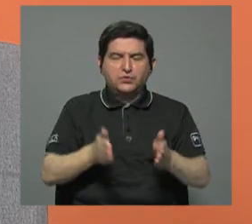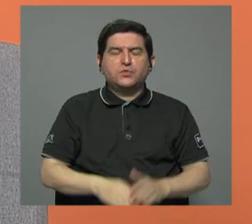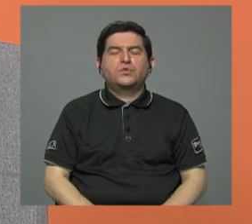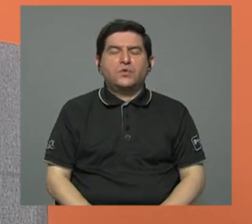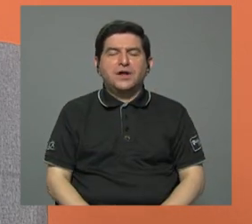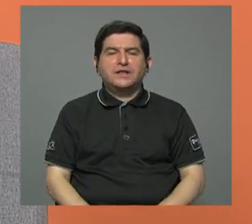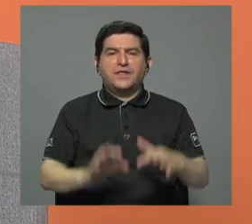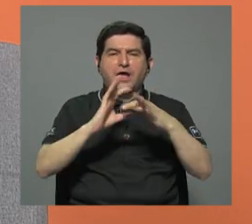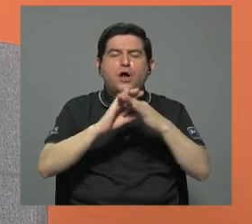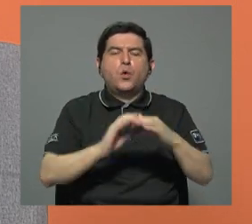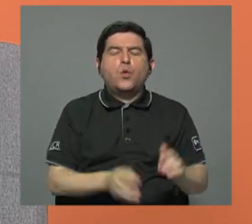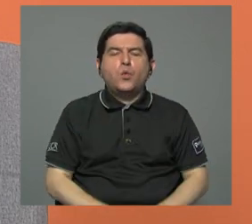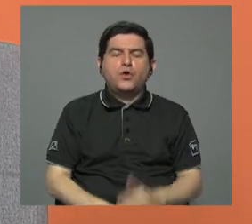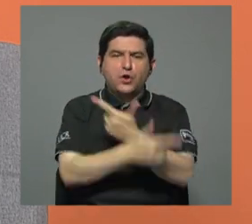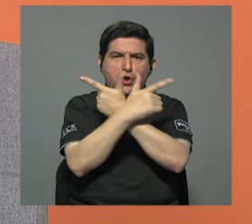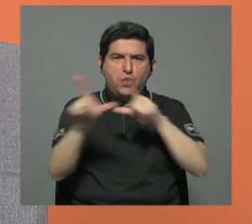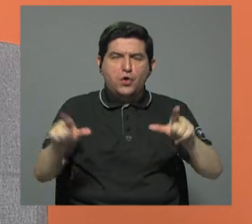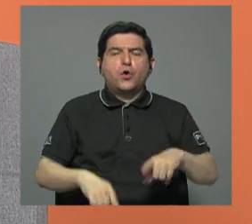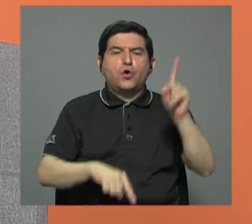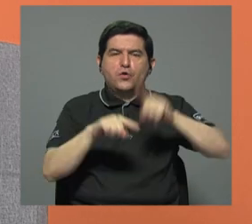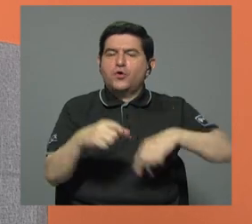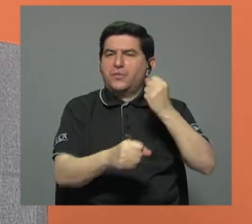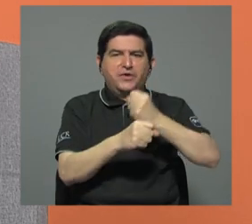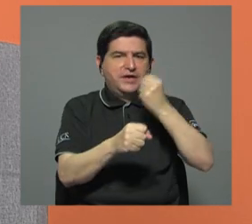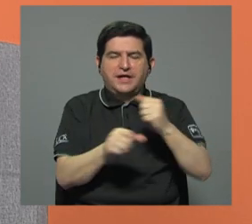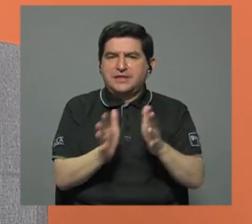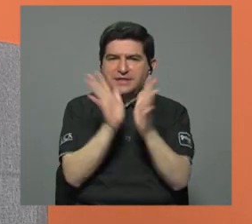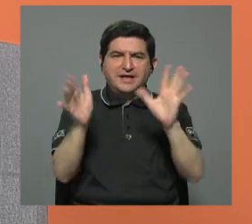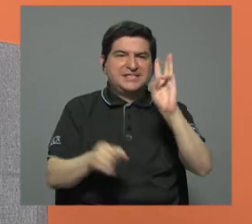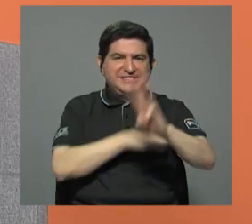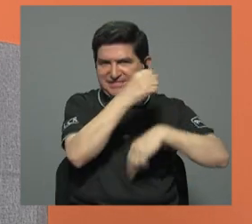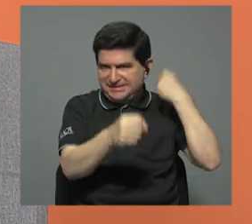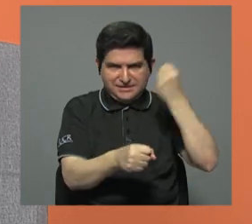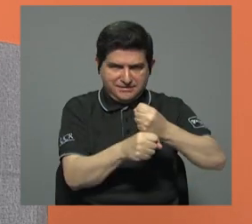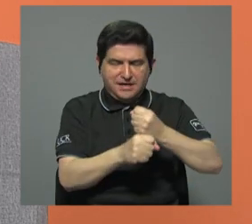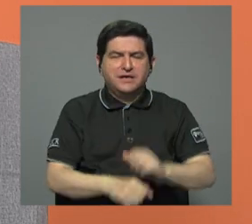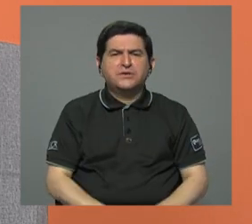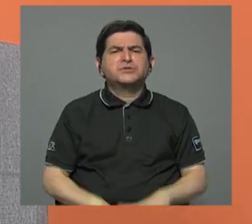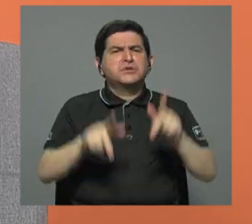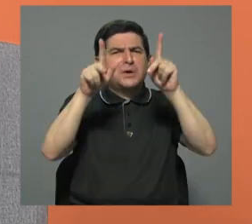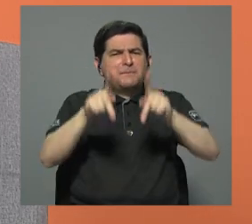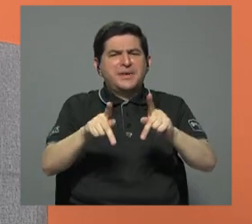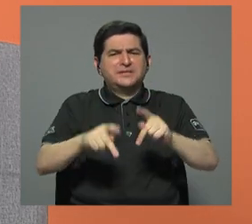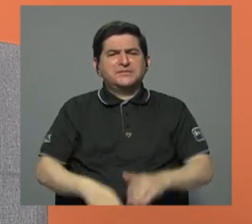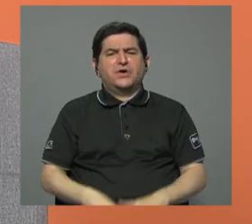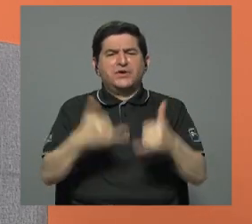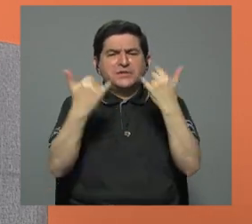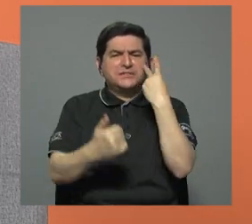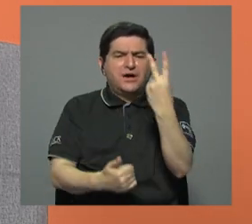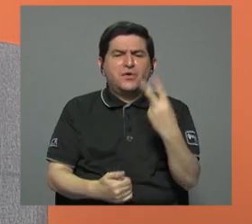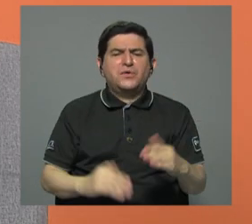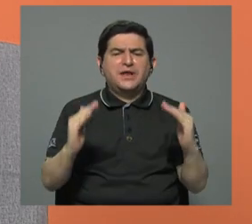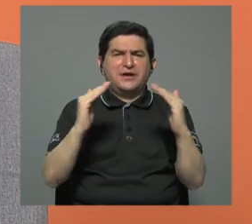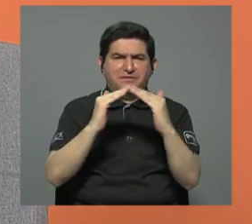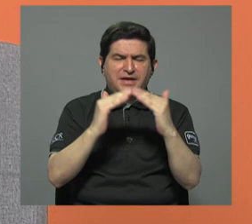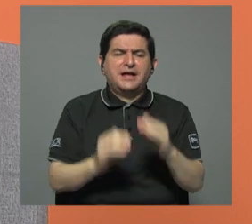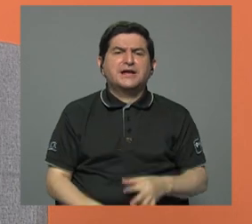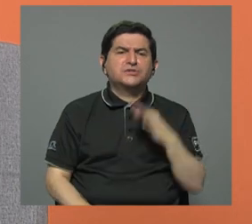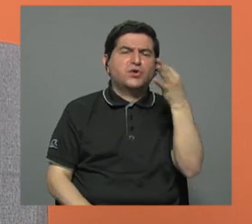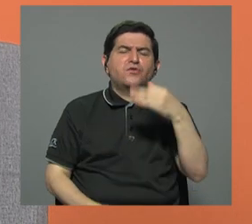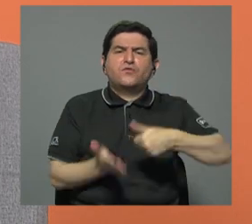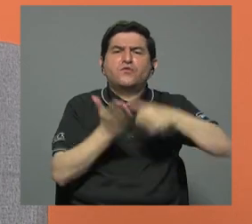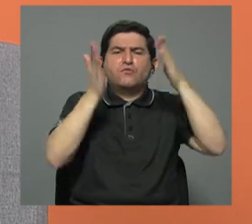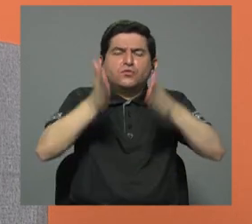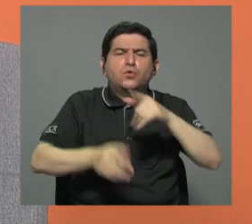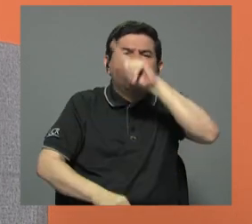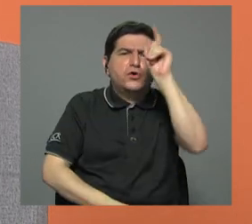Unión Liberal estaría inhabilitado para ocupar cargos públicos por 6 años. Quizás las personas que nos están viendo en sus casas, futuras personas electoras,